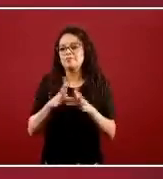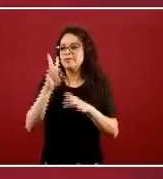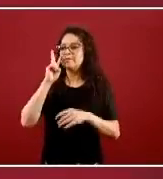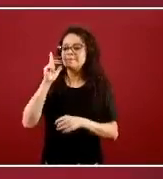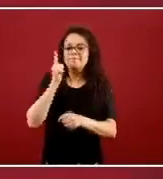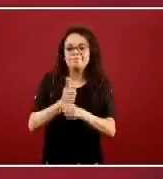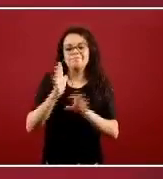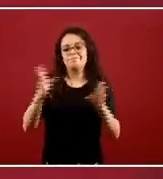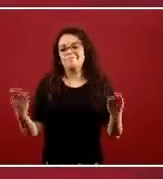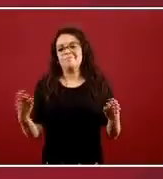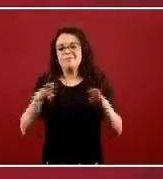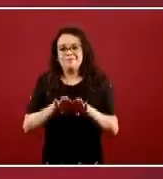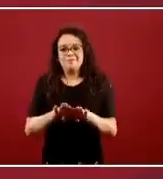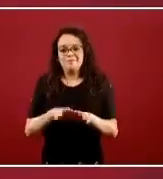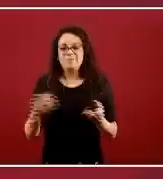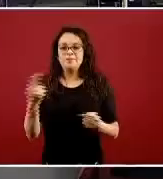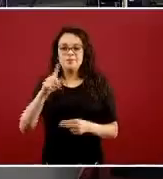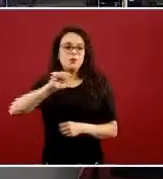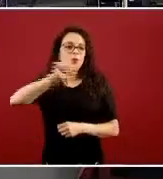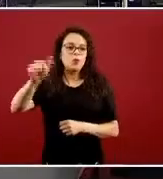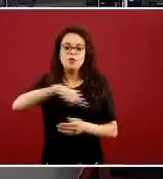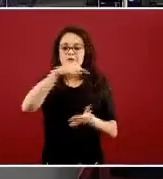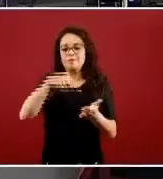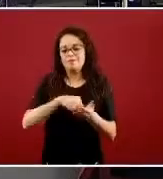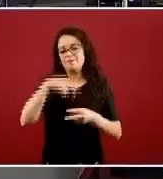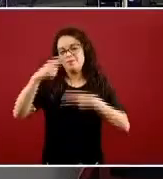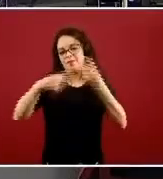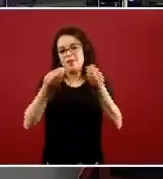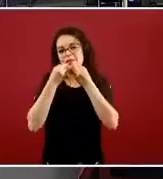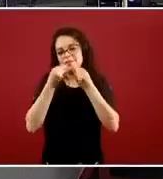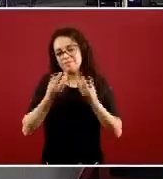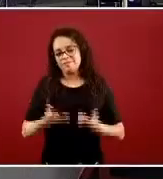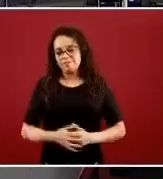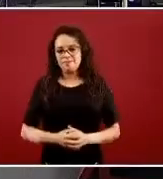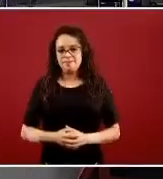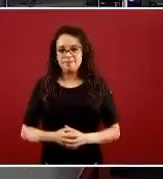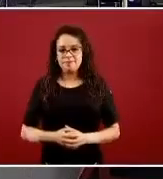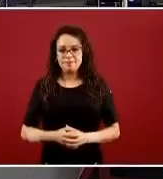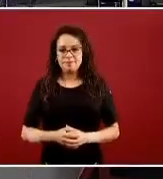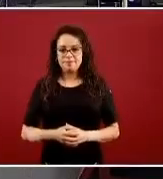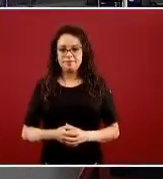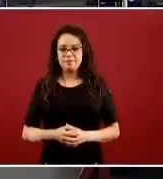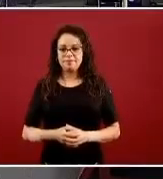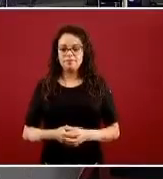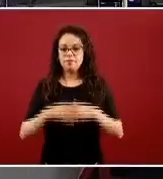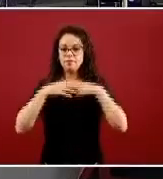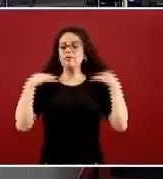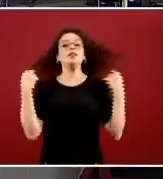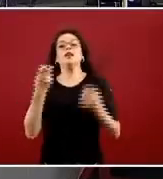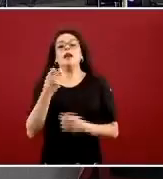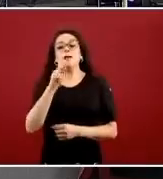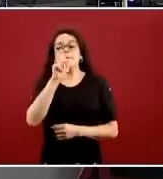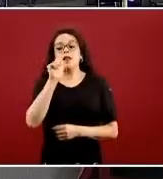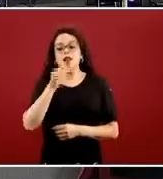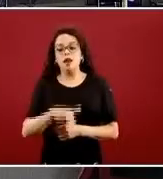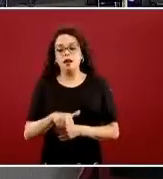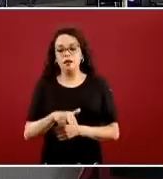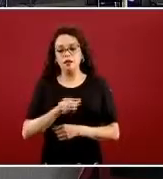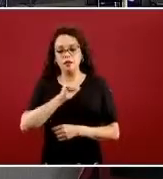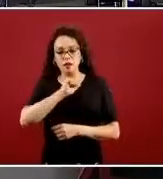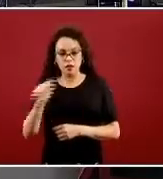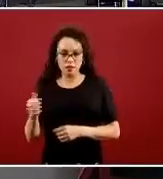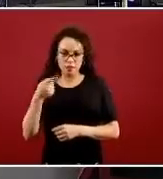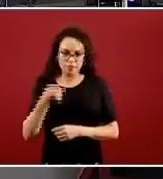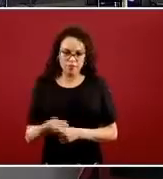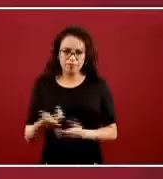que conseguir otros medios. Pero no debemos temer, esto es parte del plan, esto es parte de las